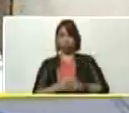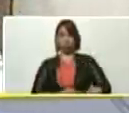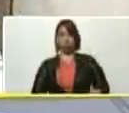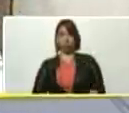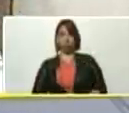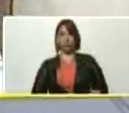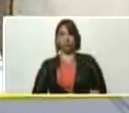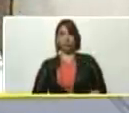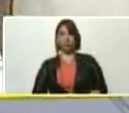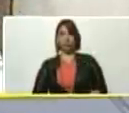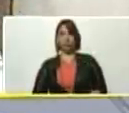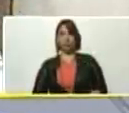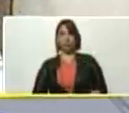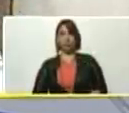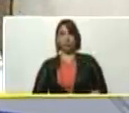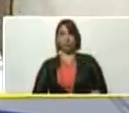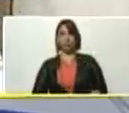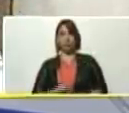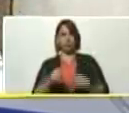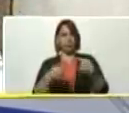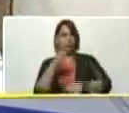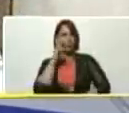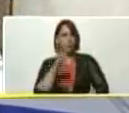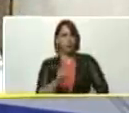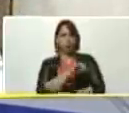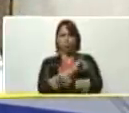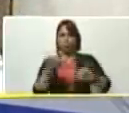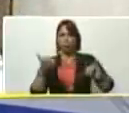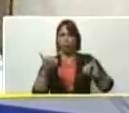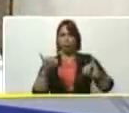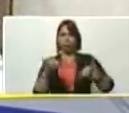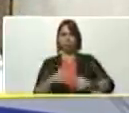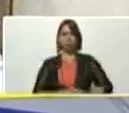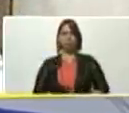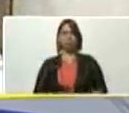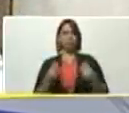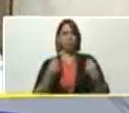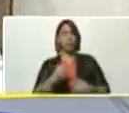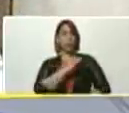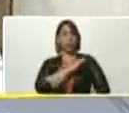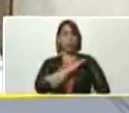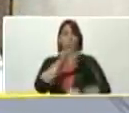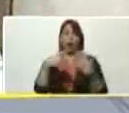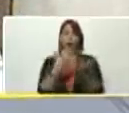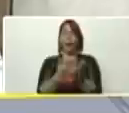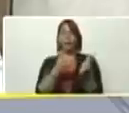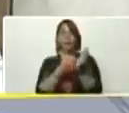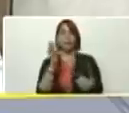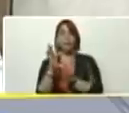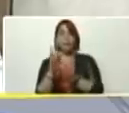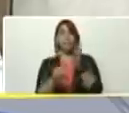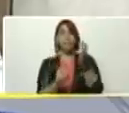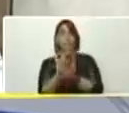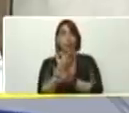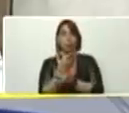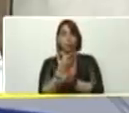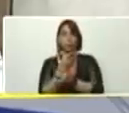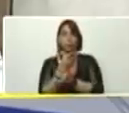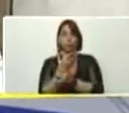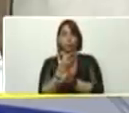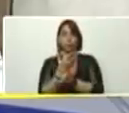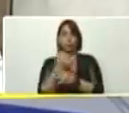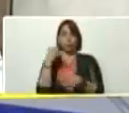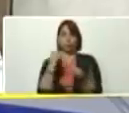especial, ¿no? Ya después de haber visto la evolución del primer cuatrimestre, enero, abril, mayo,